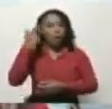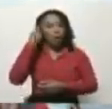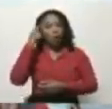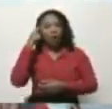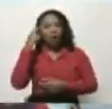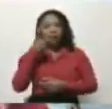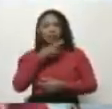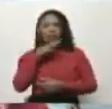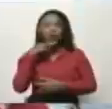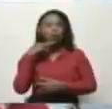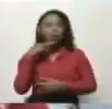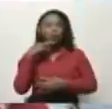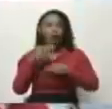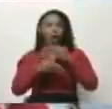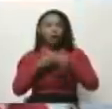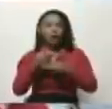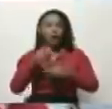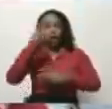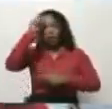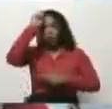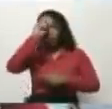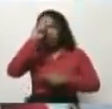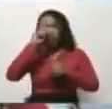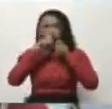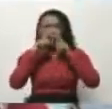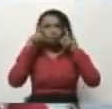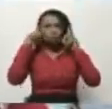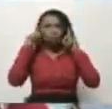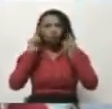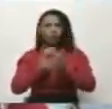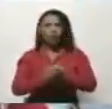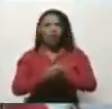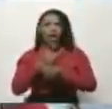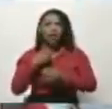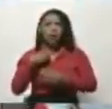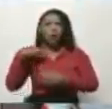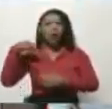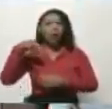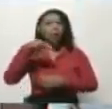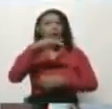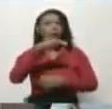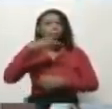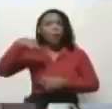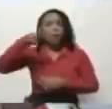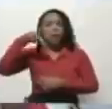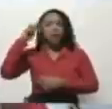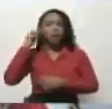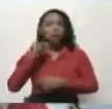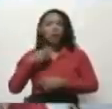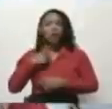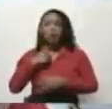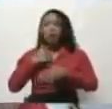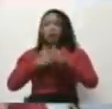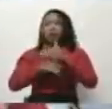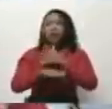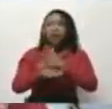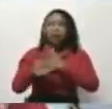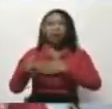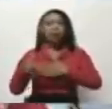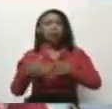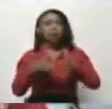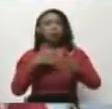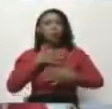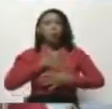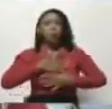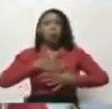sabroso que era esto. Gorra, tapaboca, y estuve caminando por la Plaza Bolívar un rato, me fui después para el Callejón Linares,